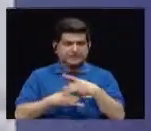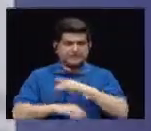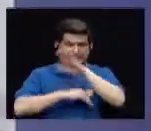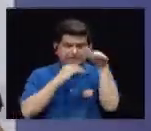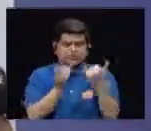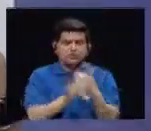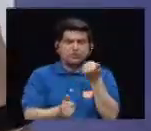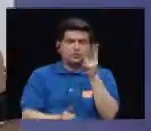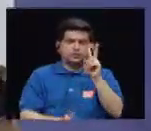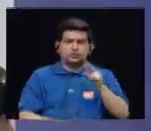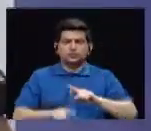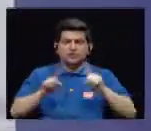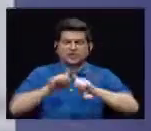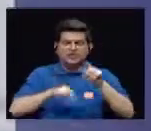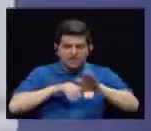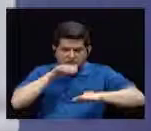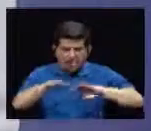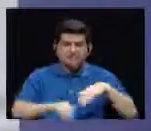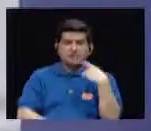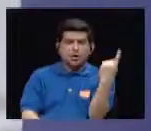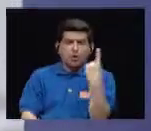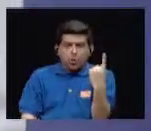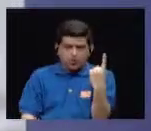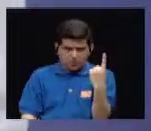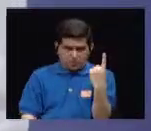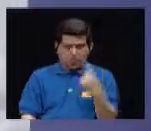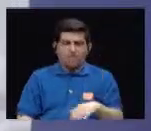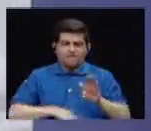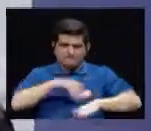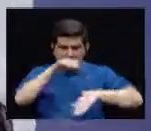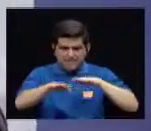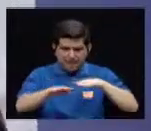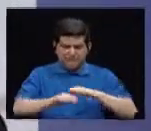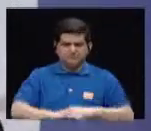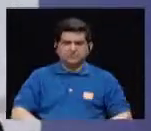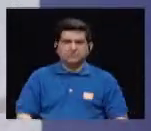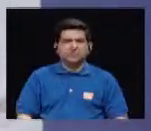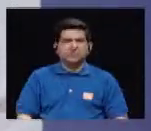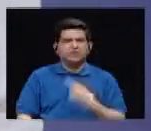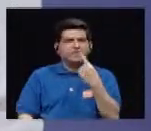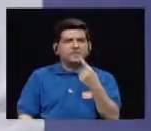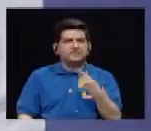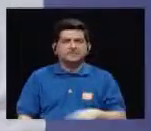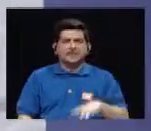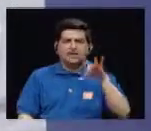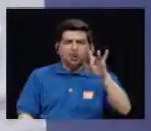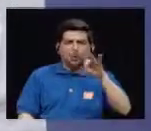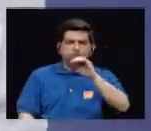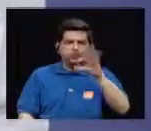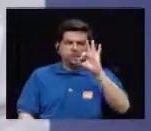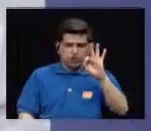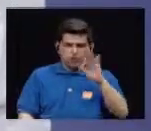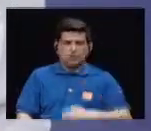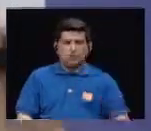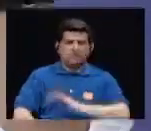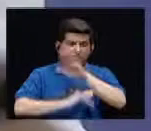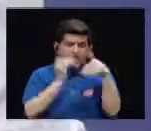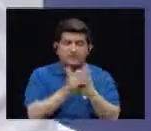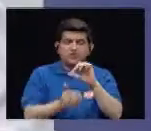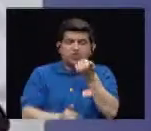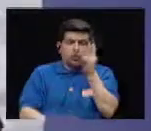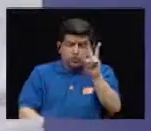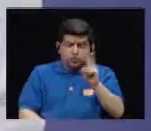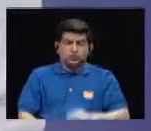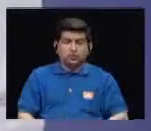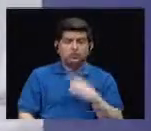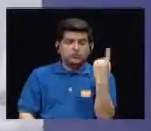porque de todos los 12 pasos, los únicos pasos, es el 8 y el 9 de todos los